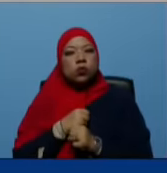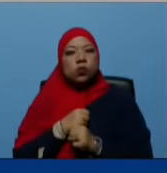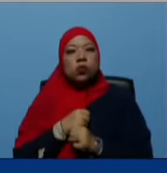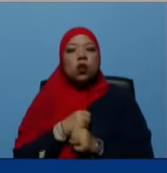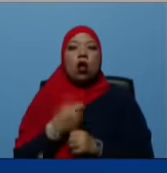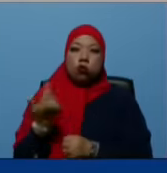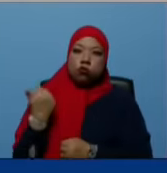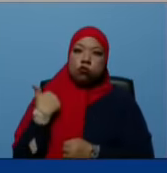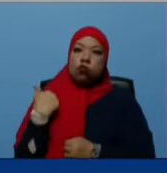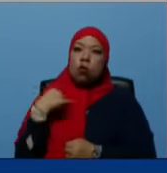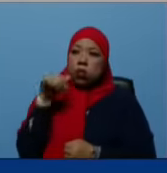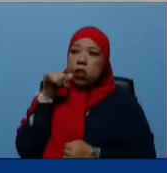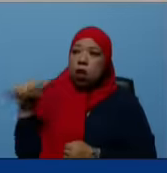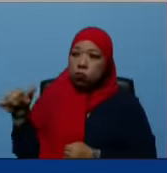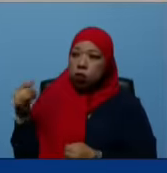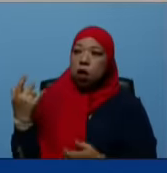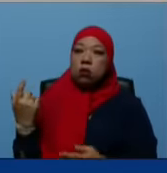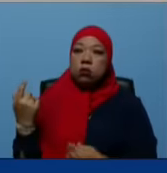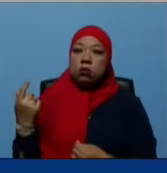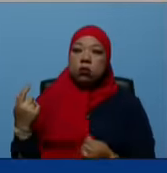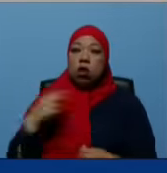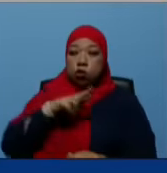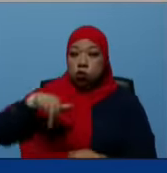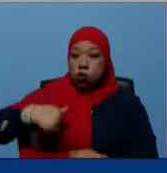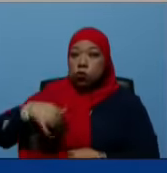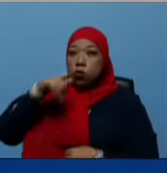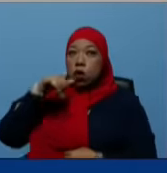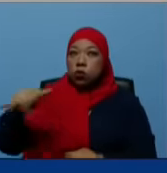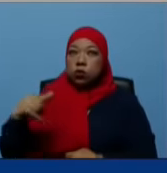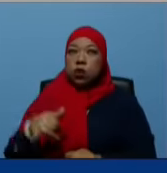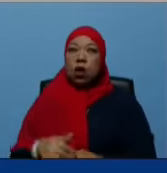lo denuncié, lo denunciamos.